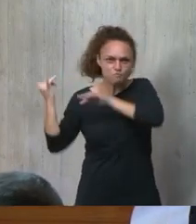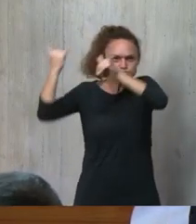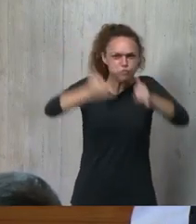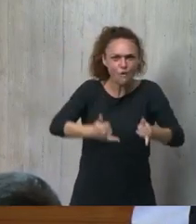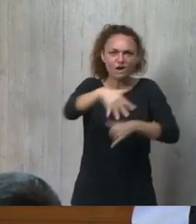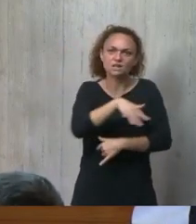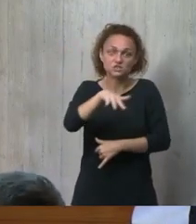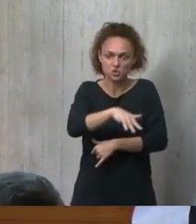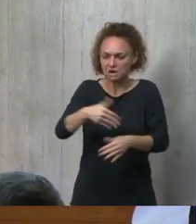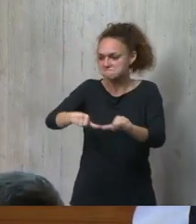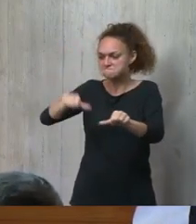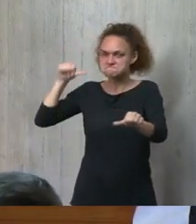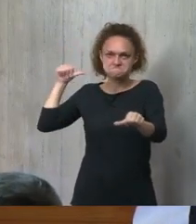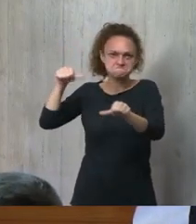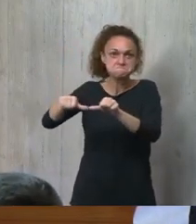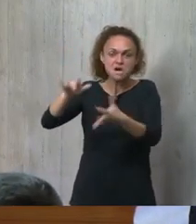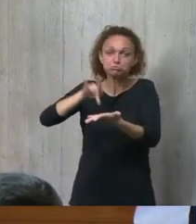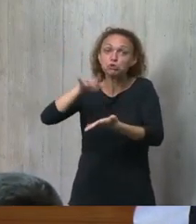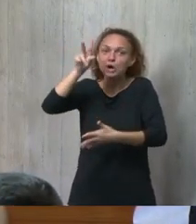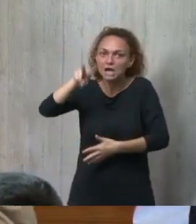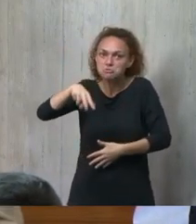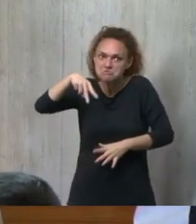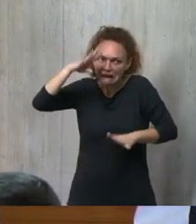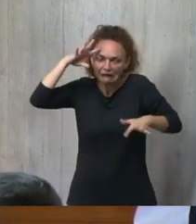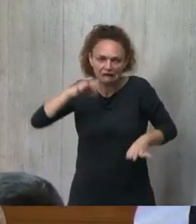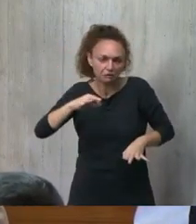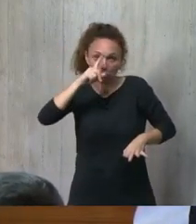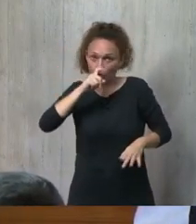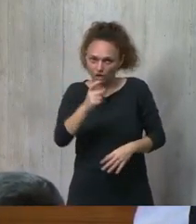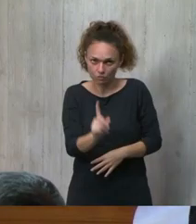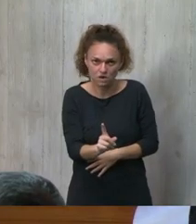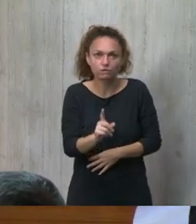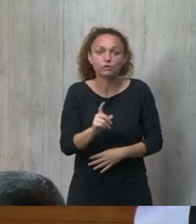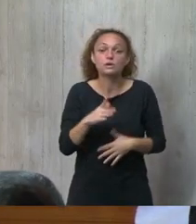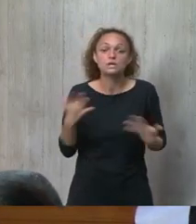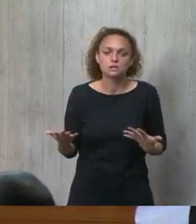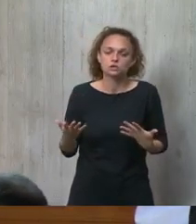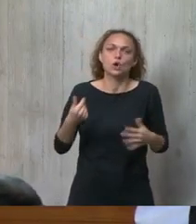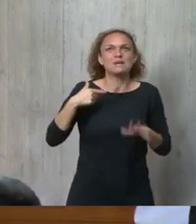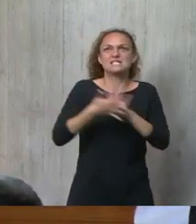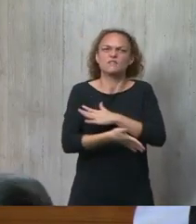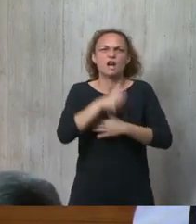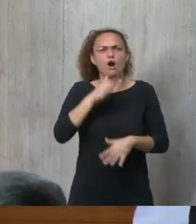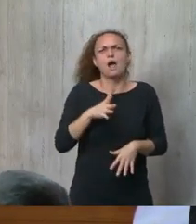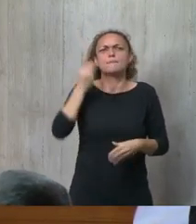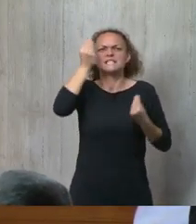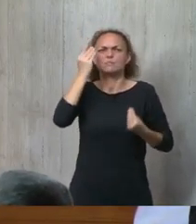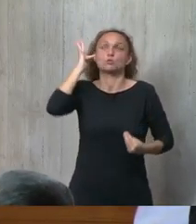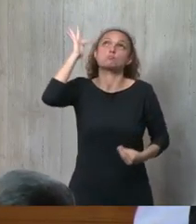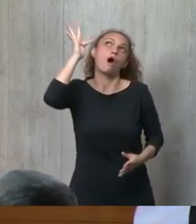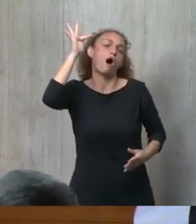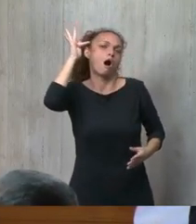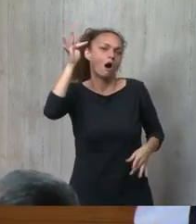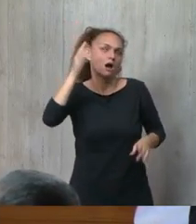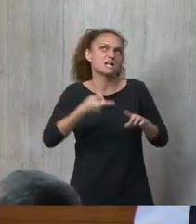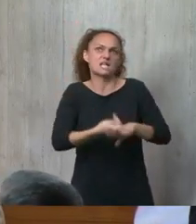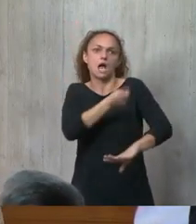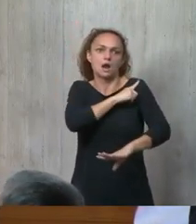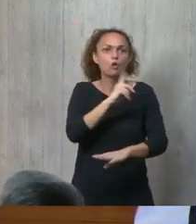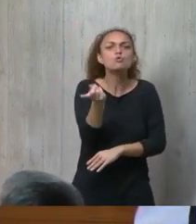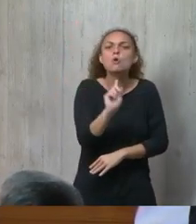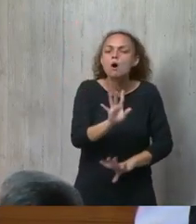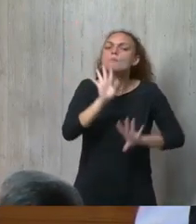llenarnos todavía de excesivo optimismo, parece que la situación del control del incendio avanza muy favorablemente.